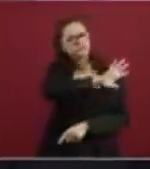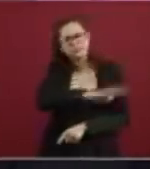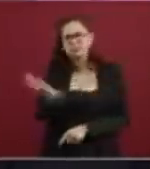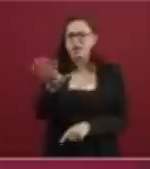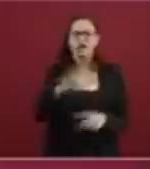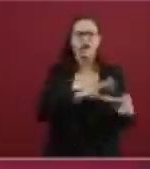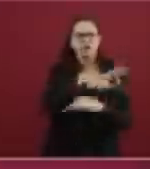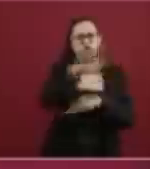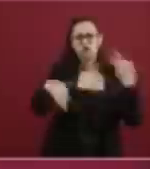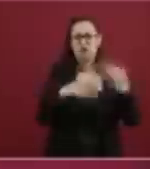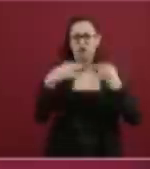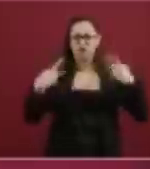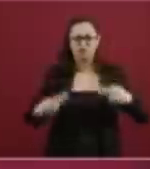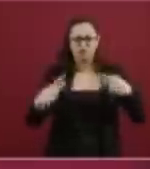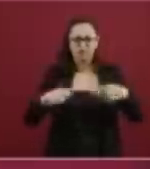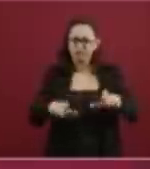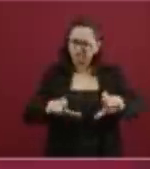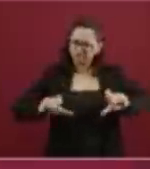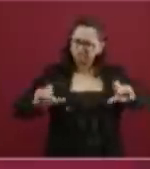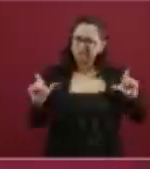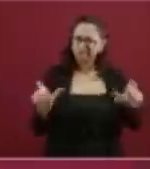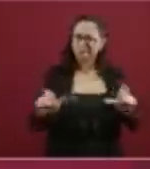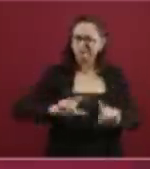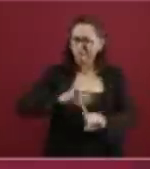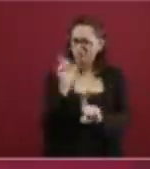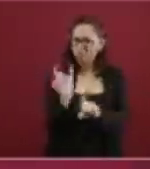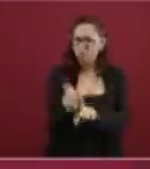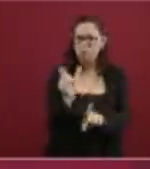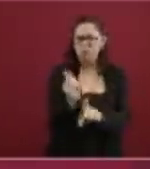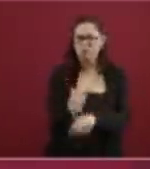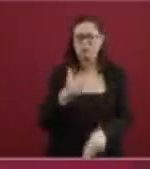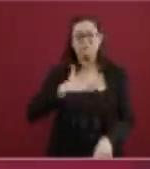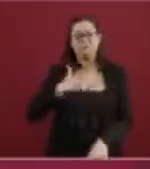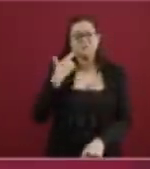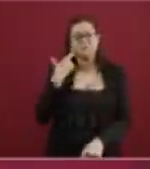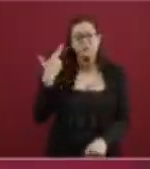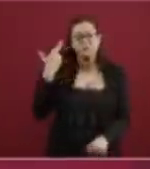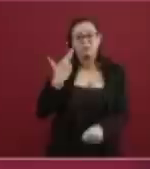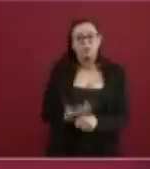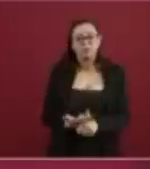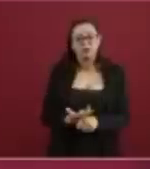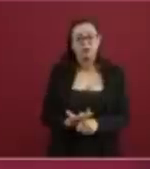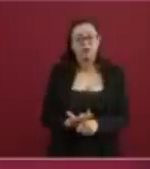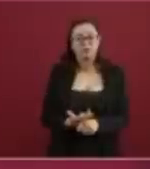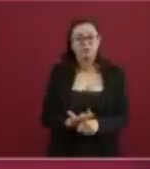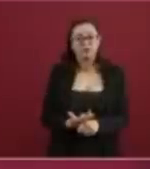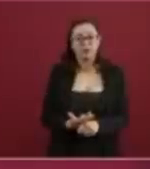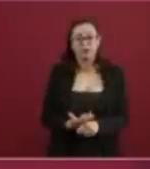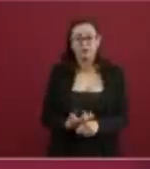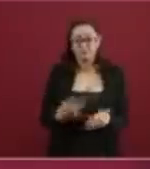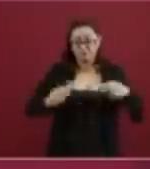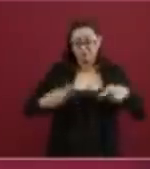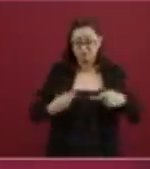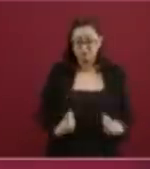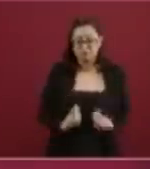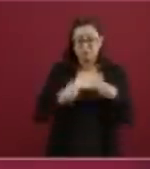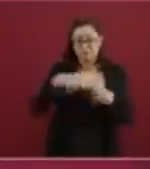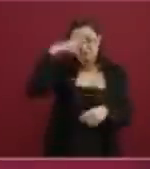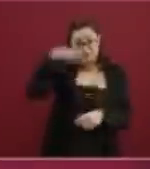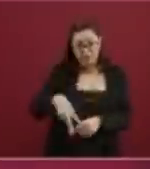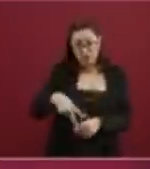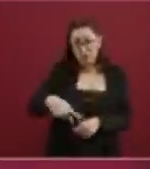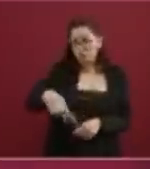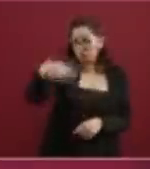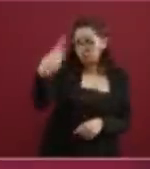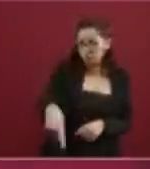porque es mi responsabilidad que no le pase nada a los mexicanos,